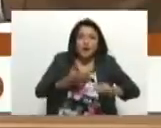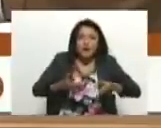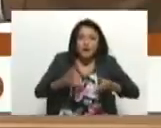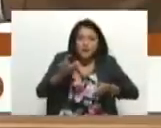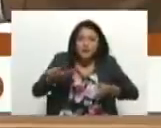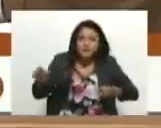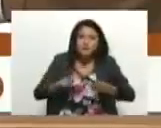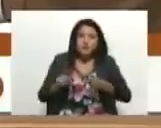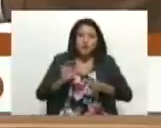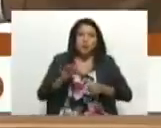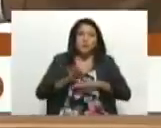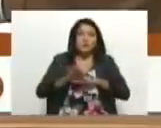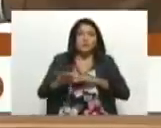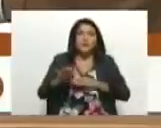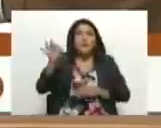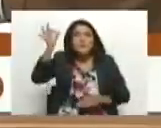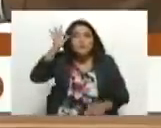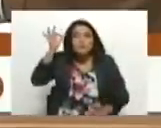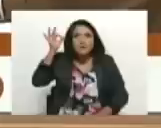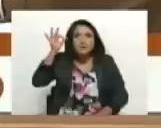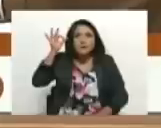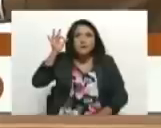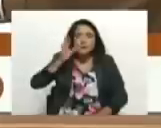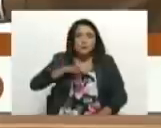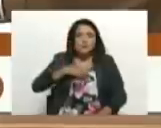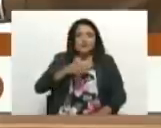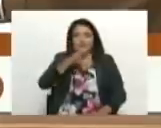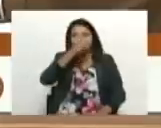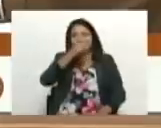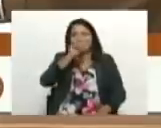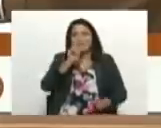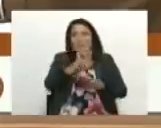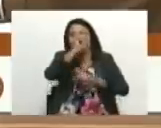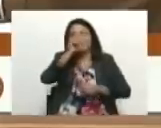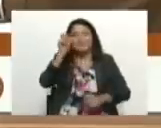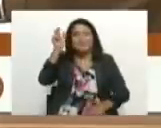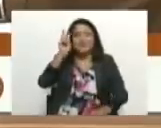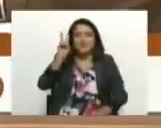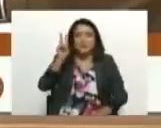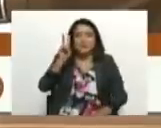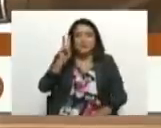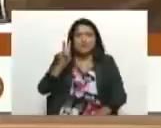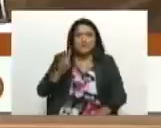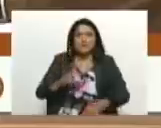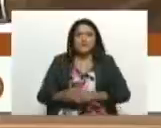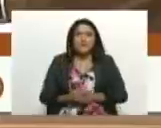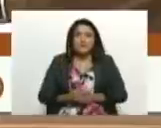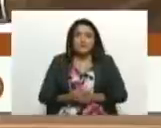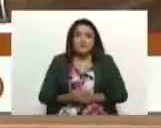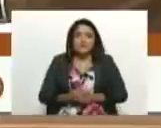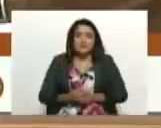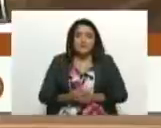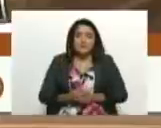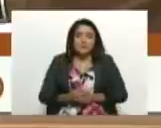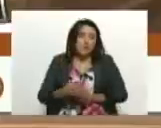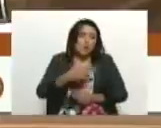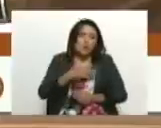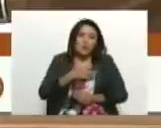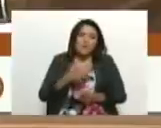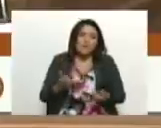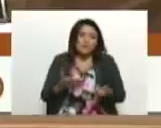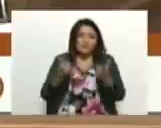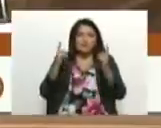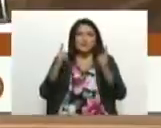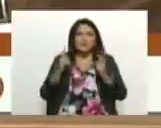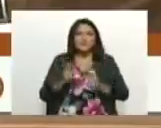sienta que se puede burlar del pueblo de Venezuela. Porque en el fondo es una burla atroz contra el